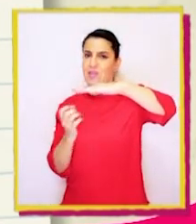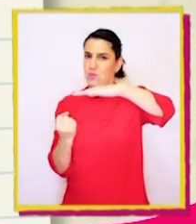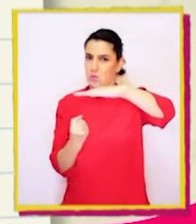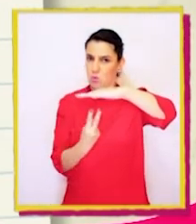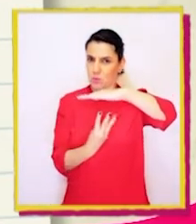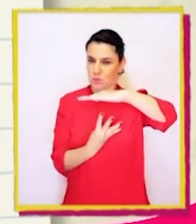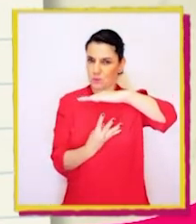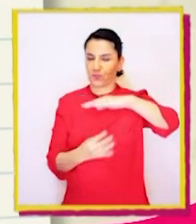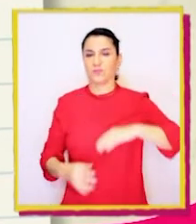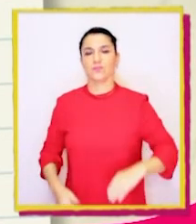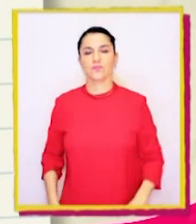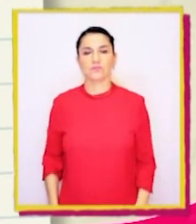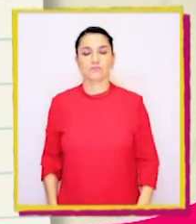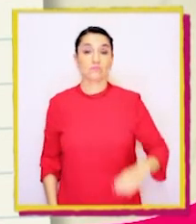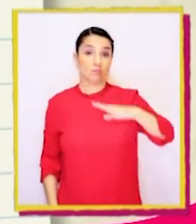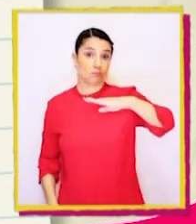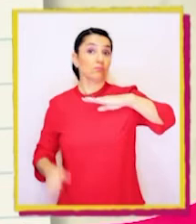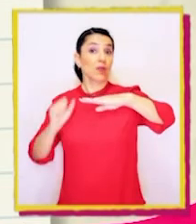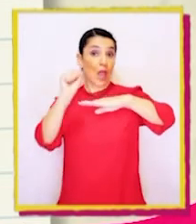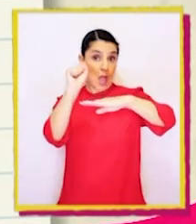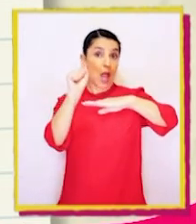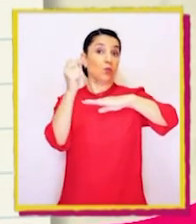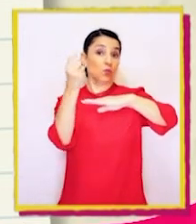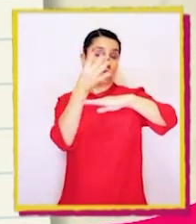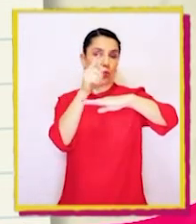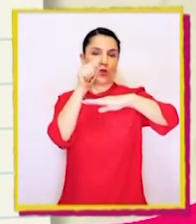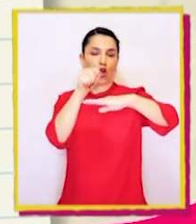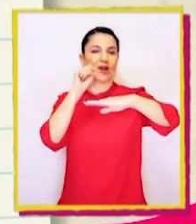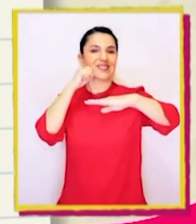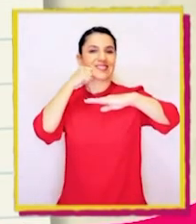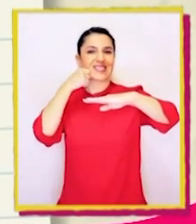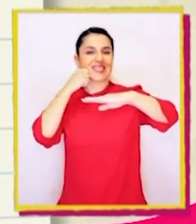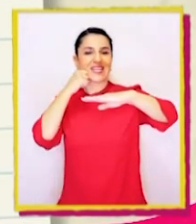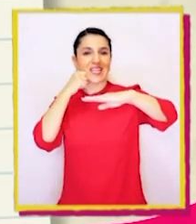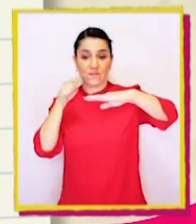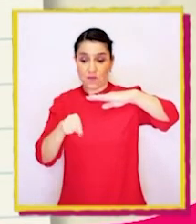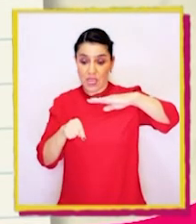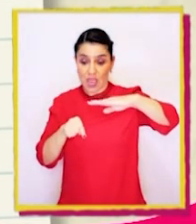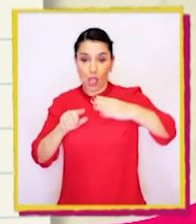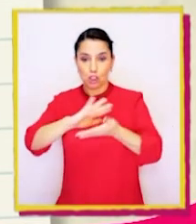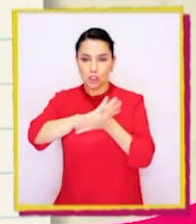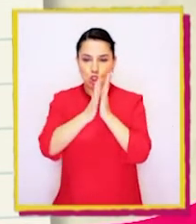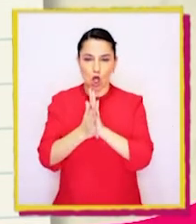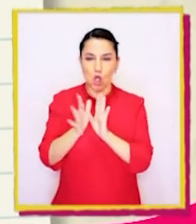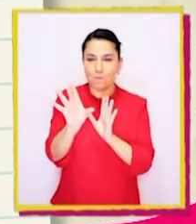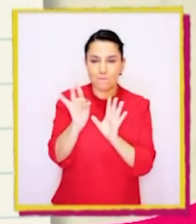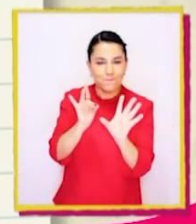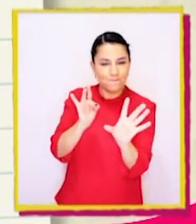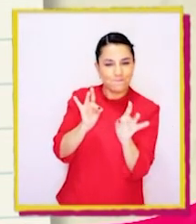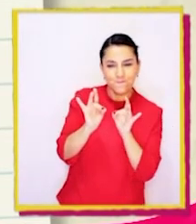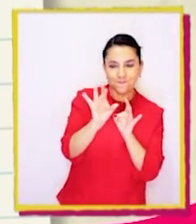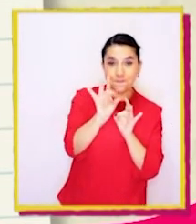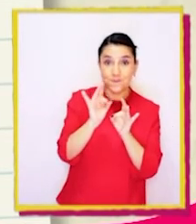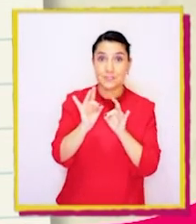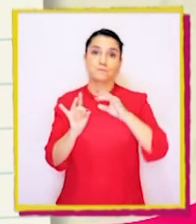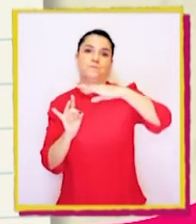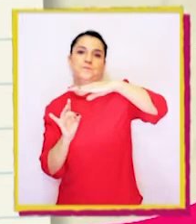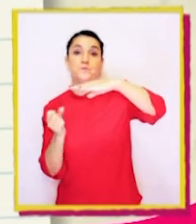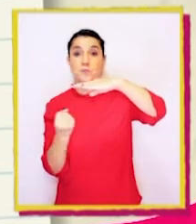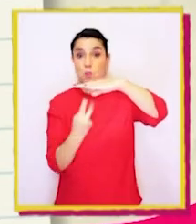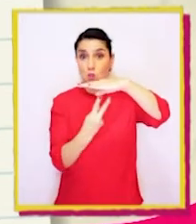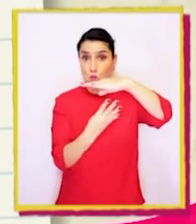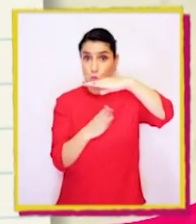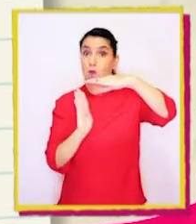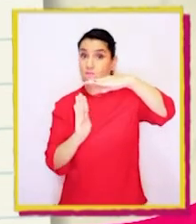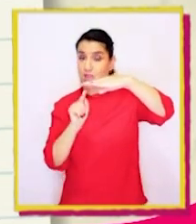es el denominador. El numerador representa las partes del todo que estamos considerando y el